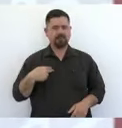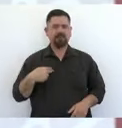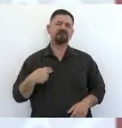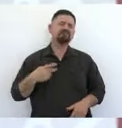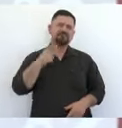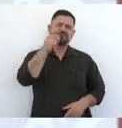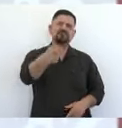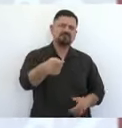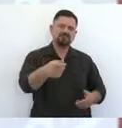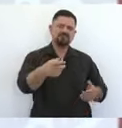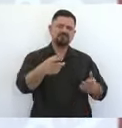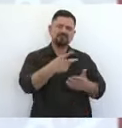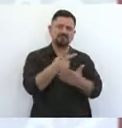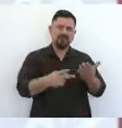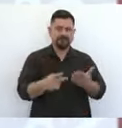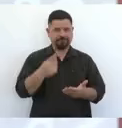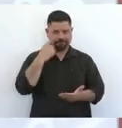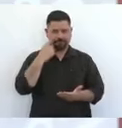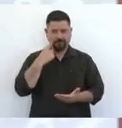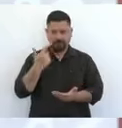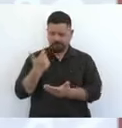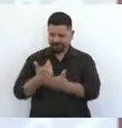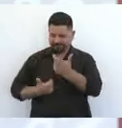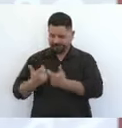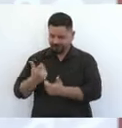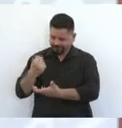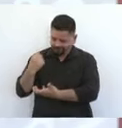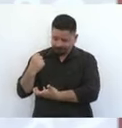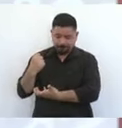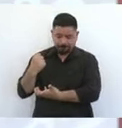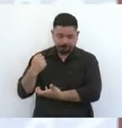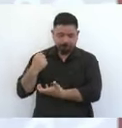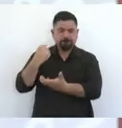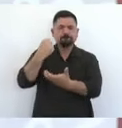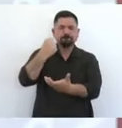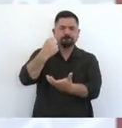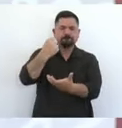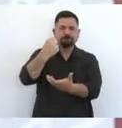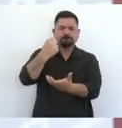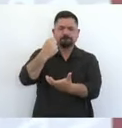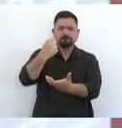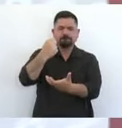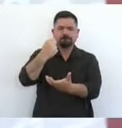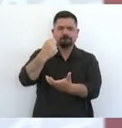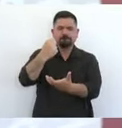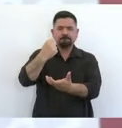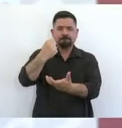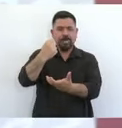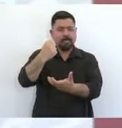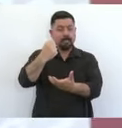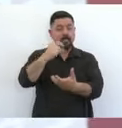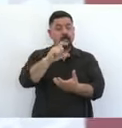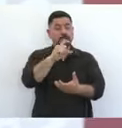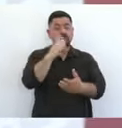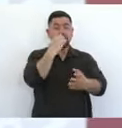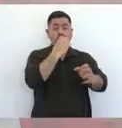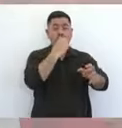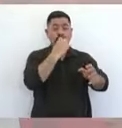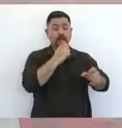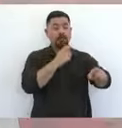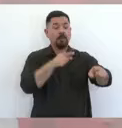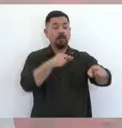consiste en entregar un presupuesto a cada sociedad de madres, de padres de